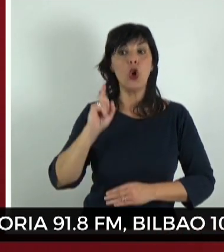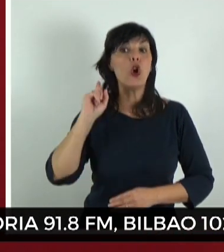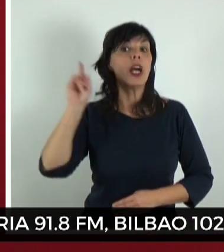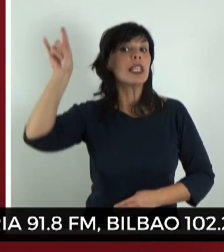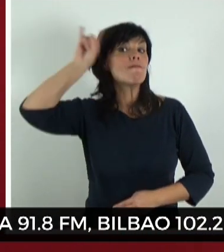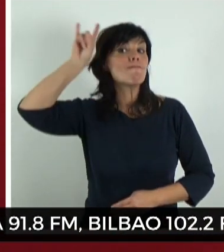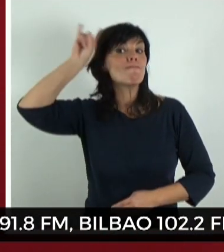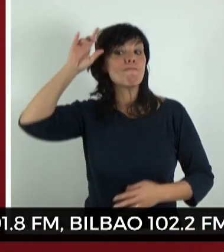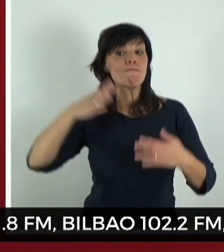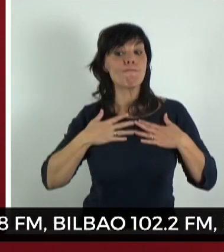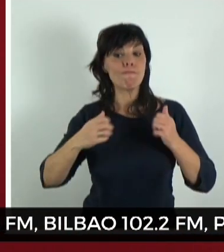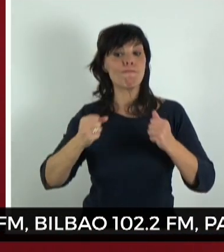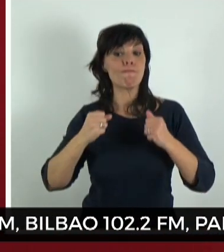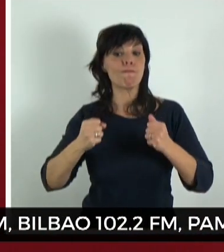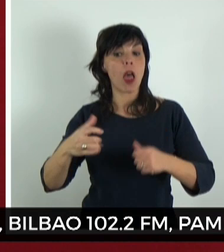sobre aquellos